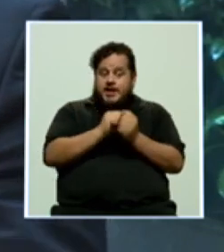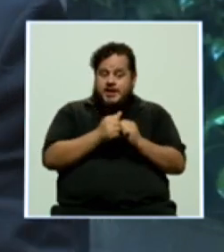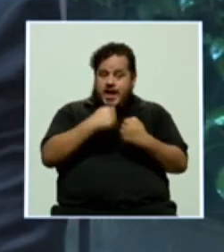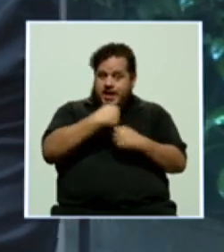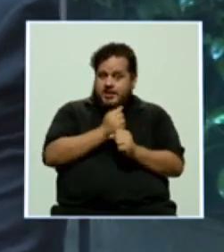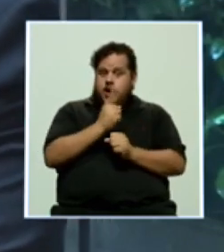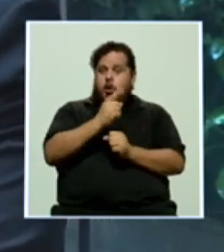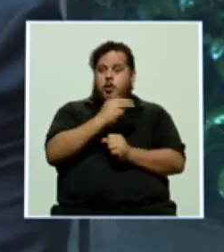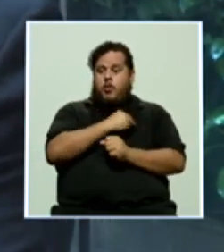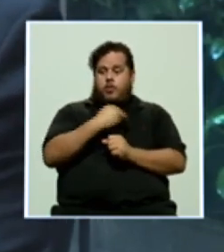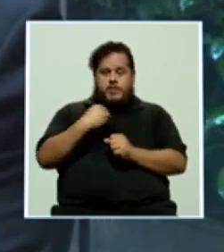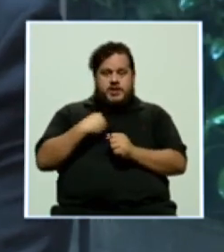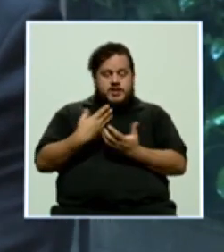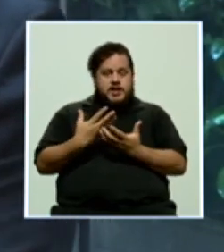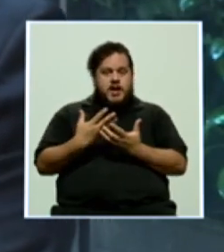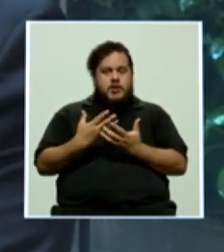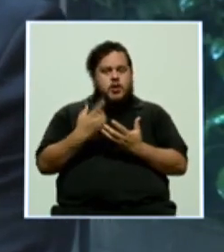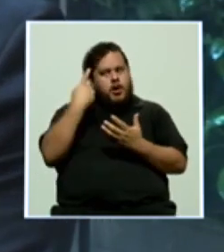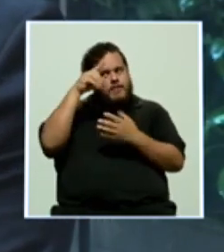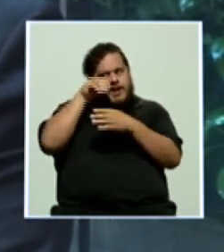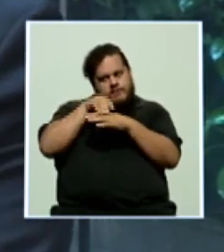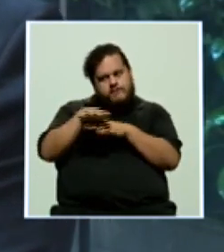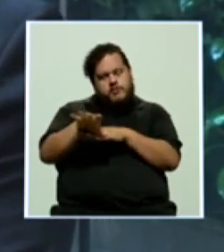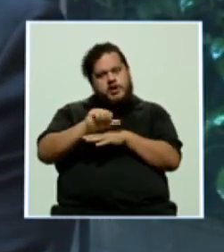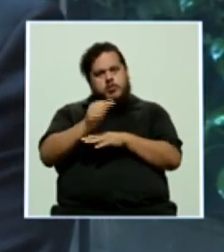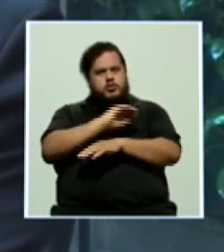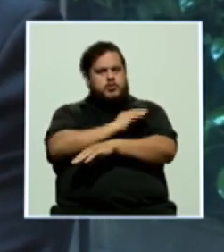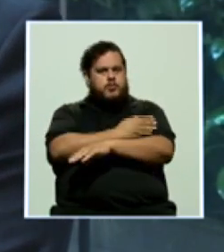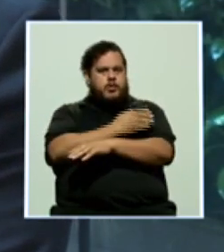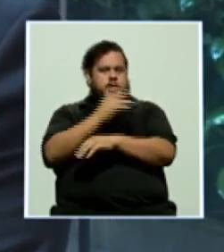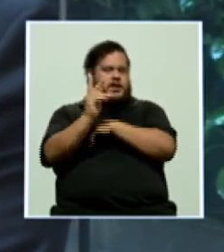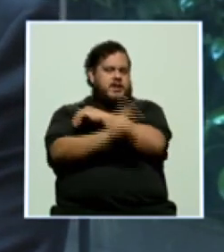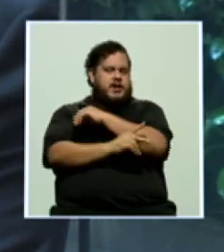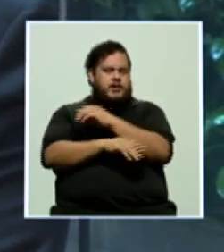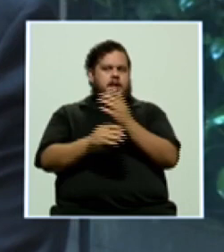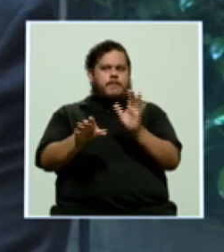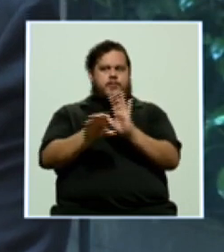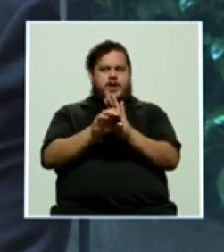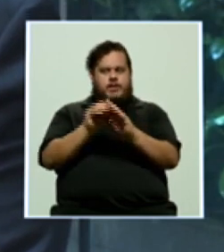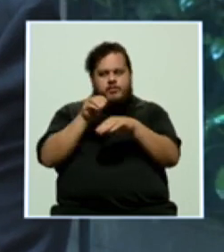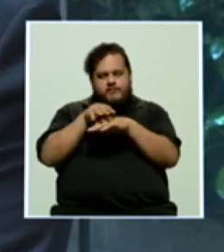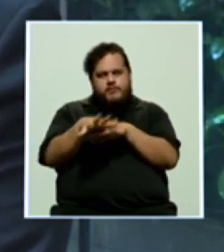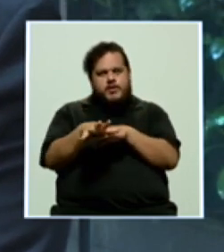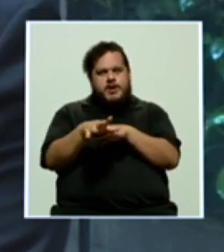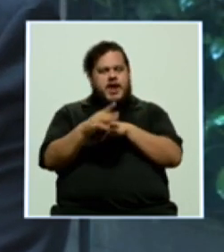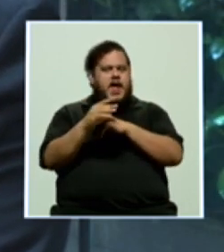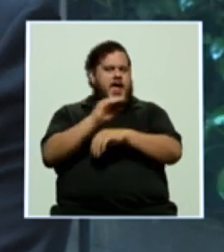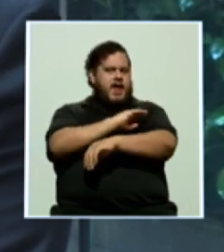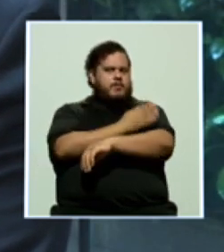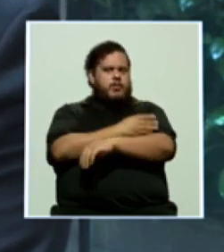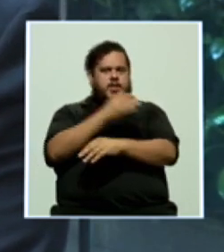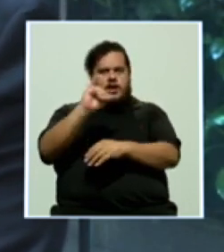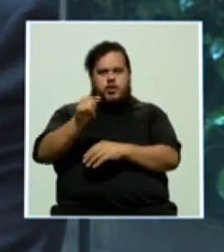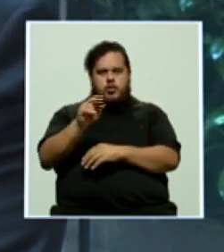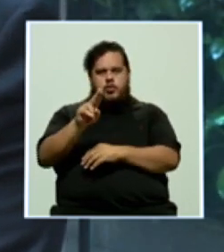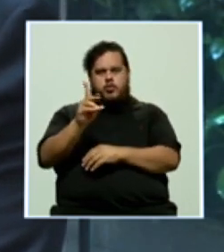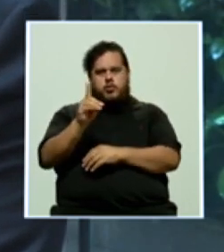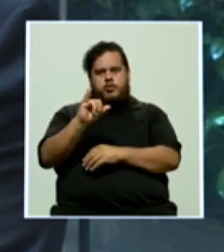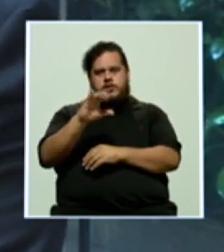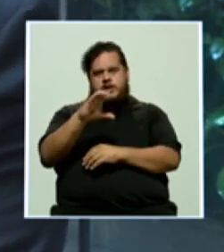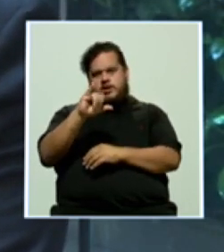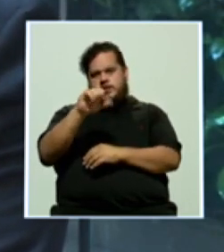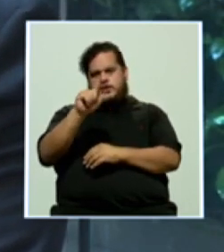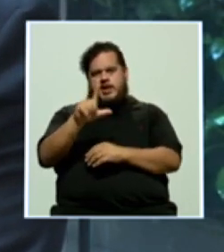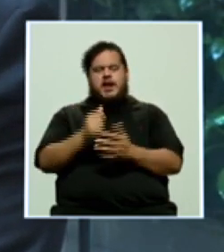influir en otros poderes de la República, como sería el Poder Judicial. Imagínate lo pernicioso que sería para